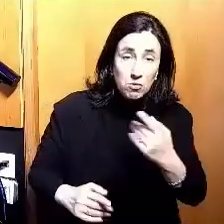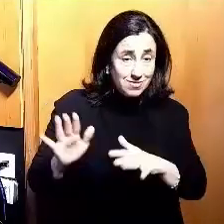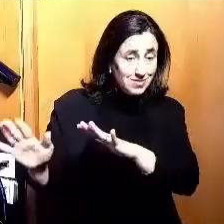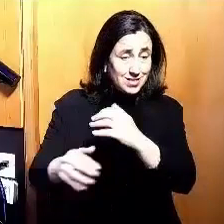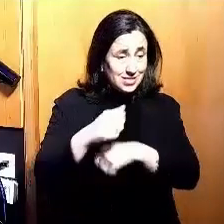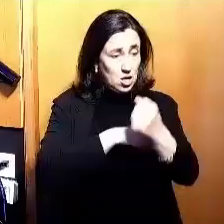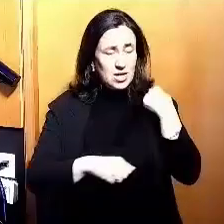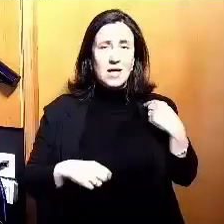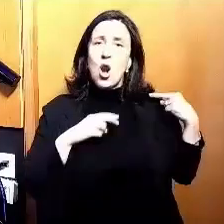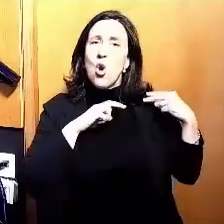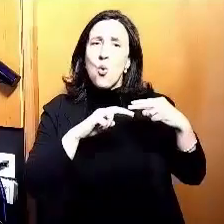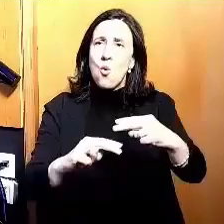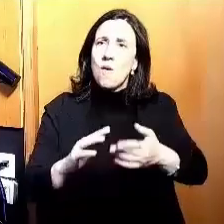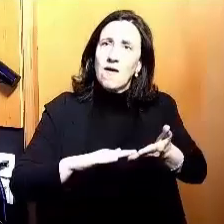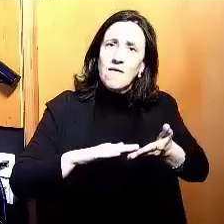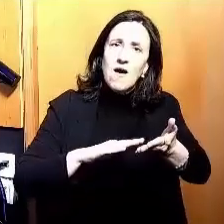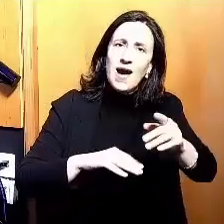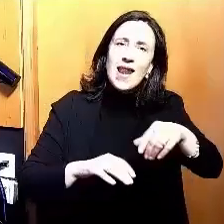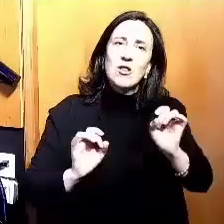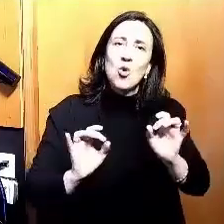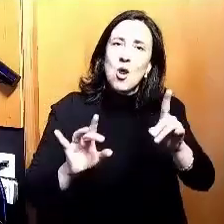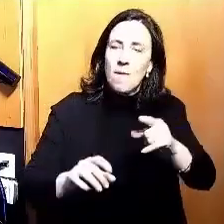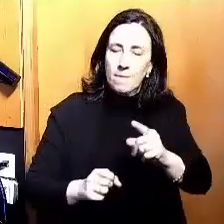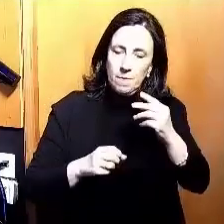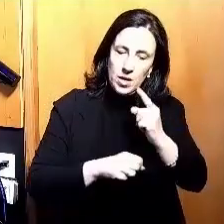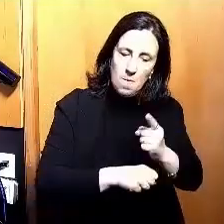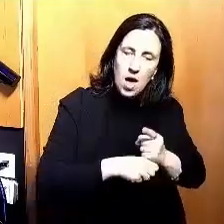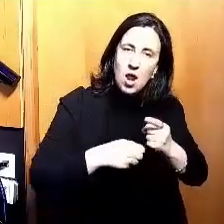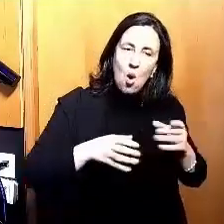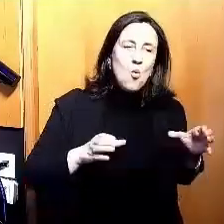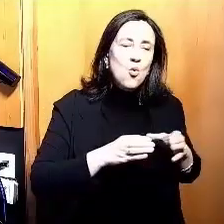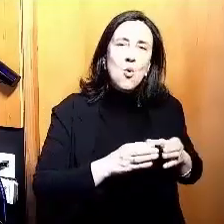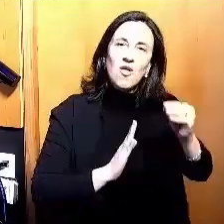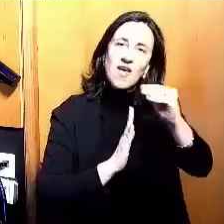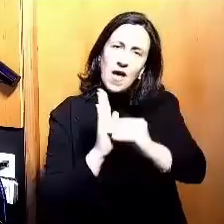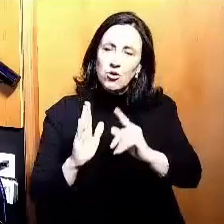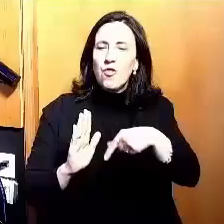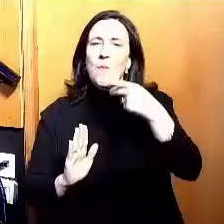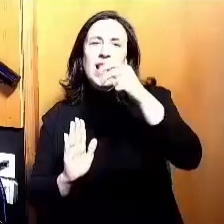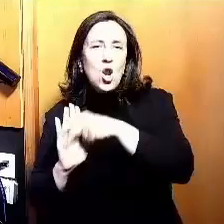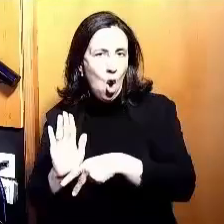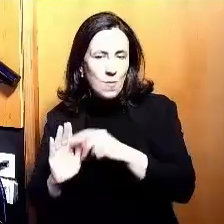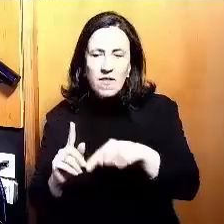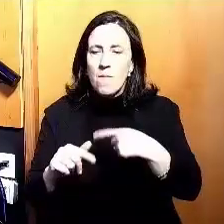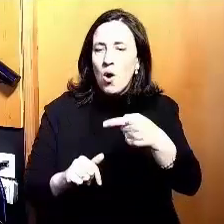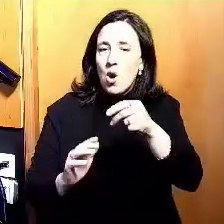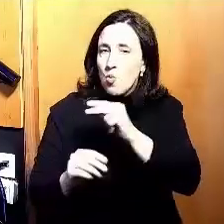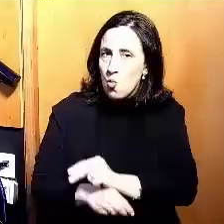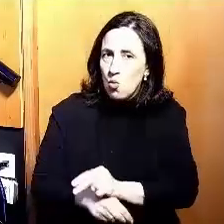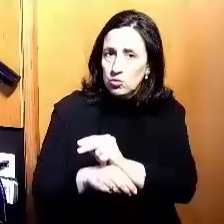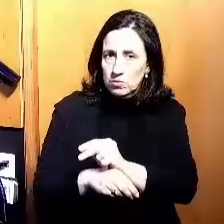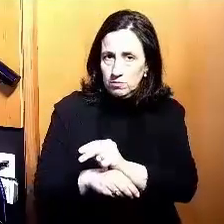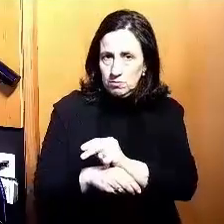el rumbo natural va a ser, primero tenés un portal de datos, después tenés una normativa, después tenés un uso, después tenés